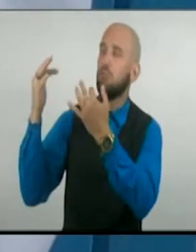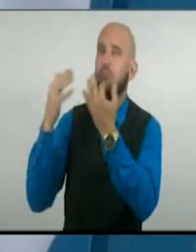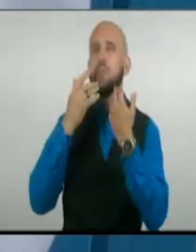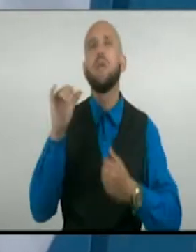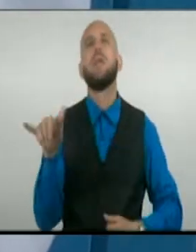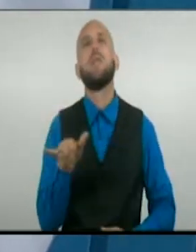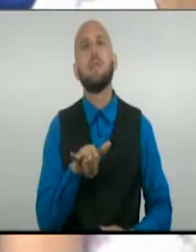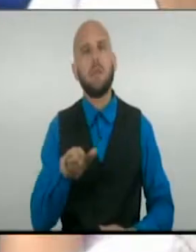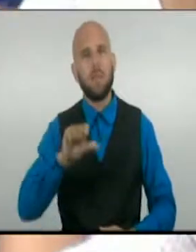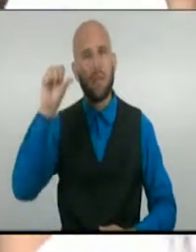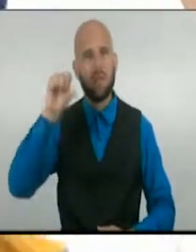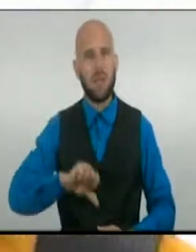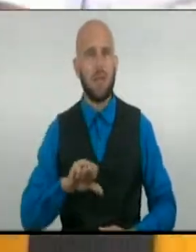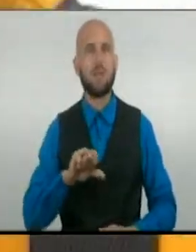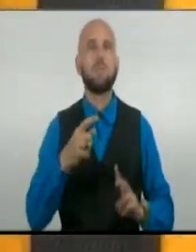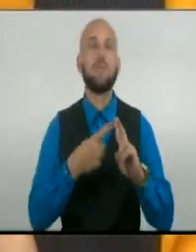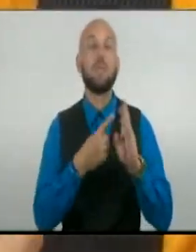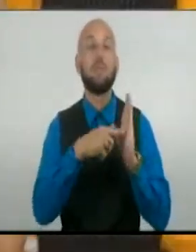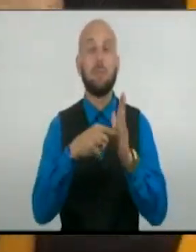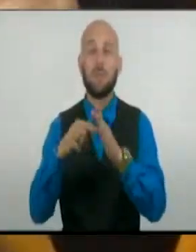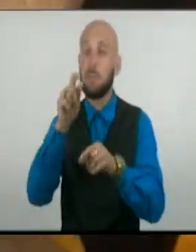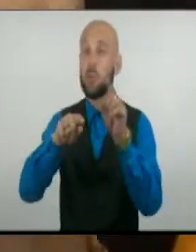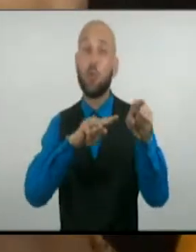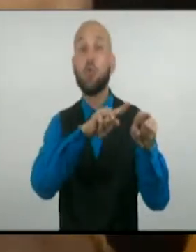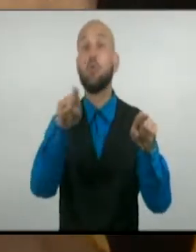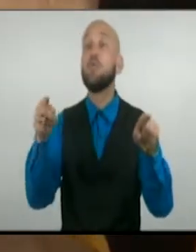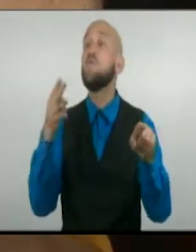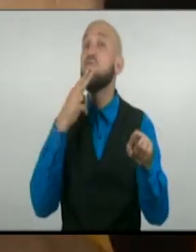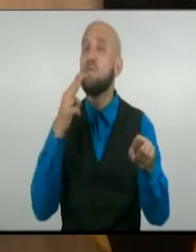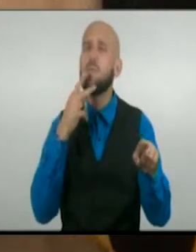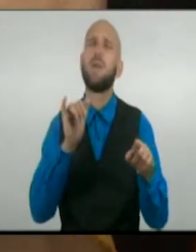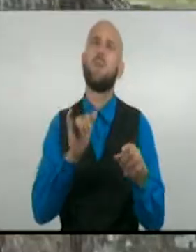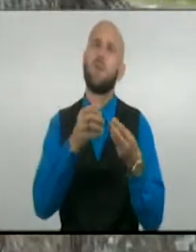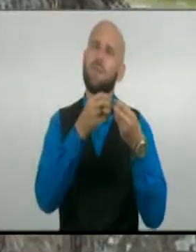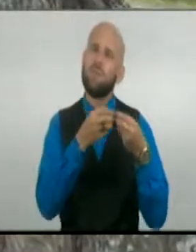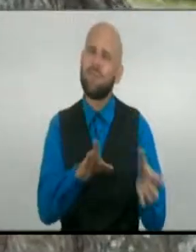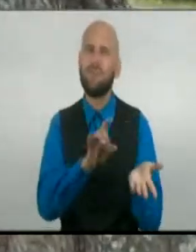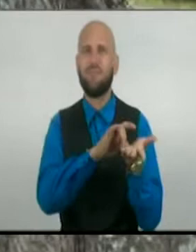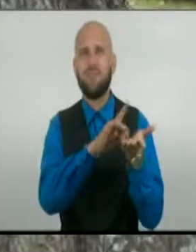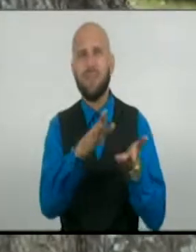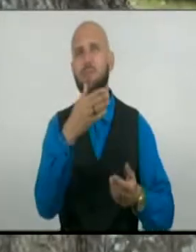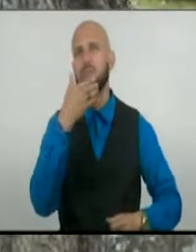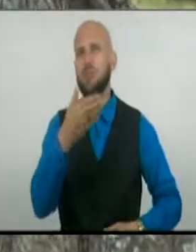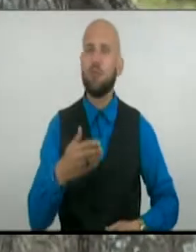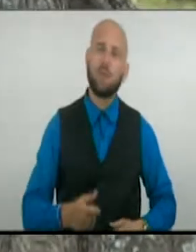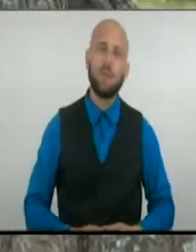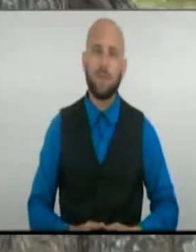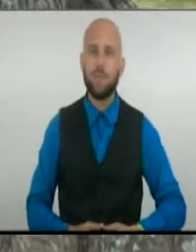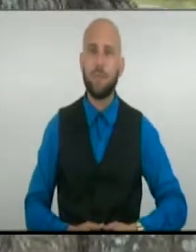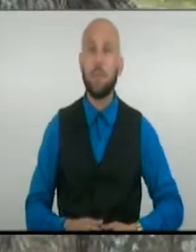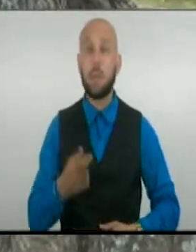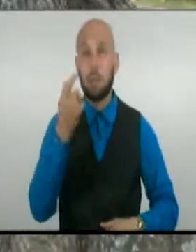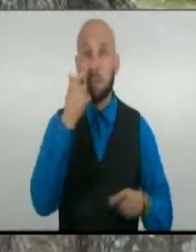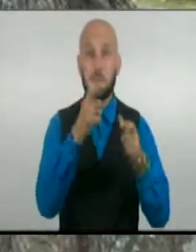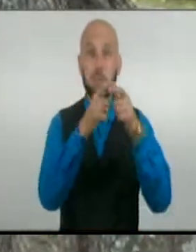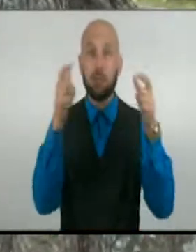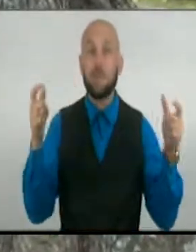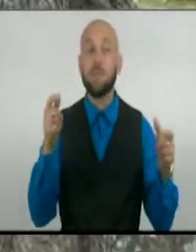como para disuadir del consumo de él en cualquiera de sus formas todavía